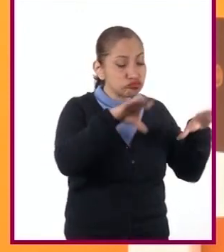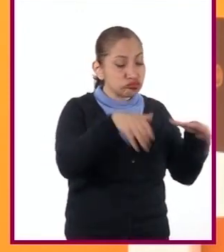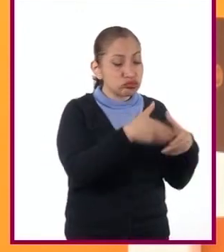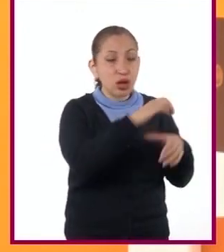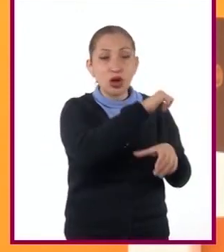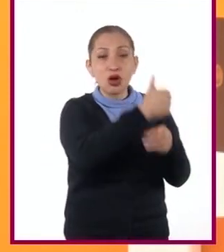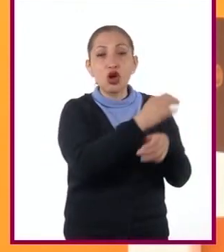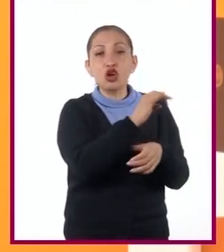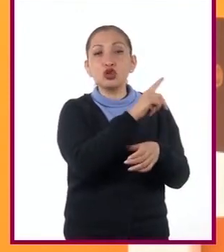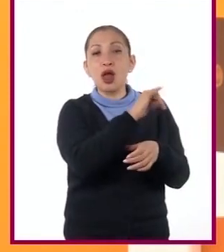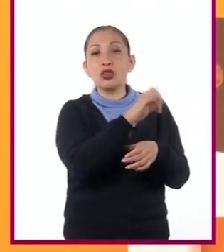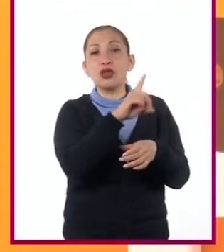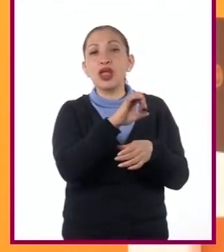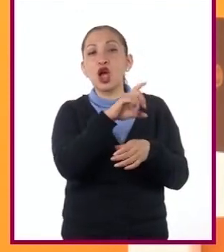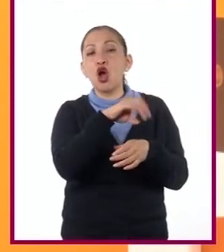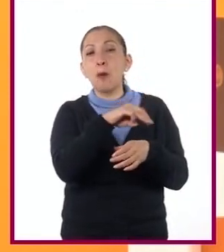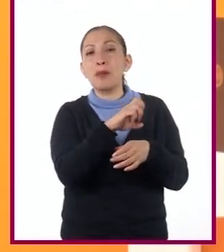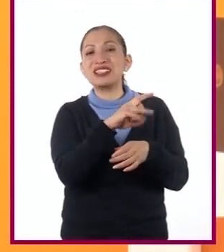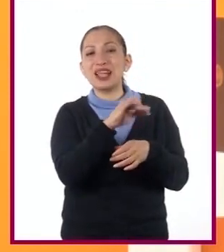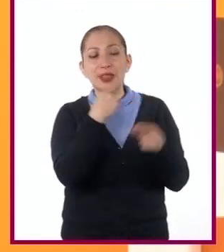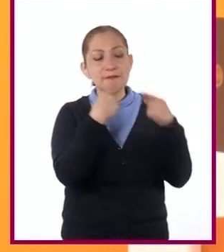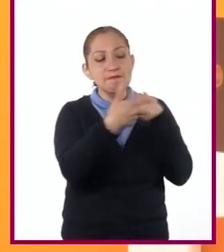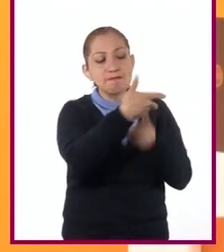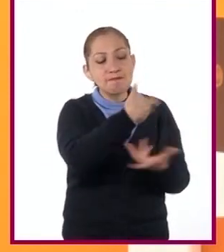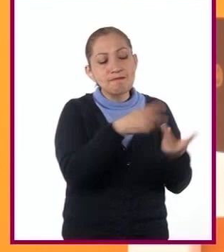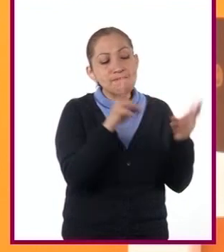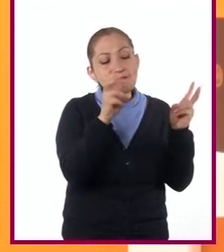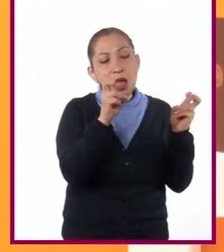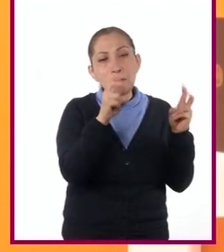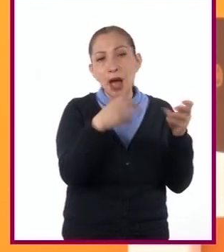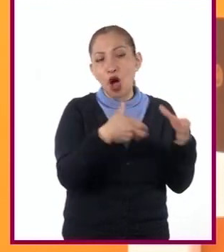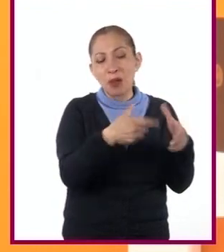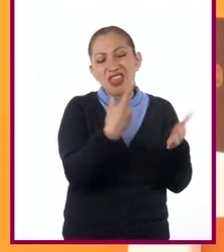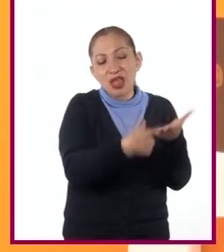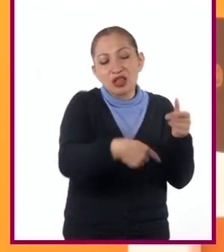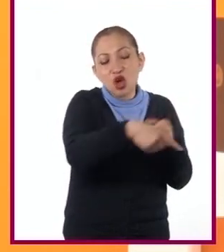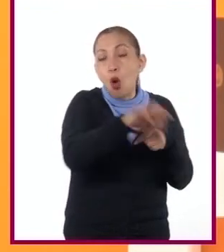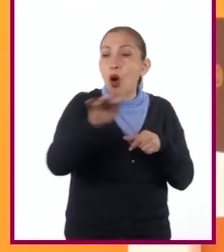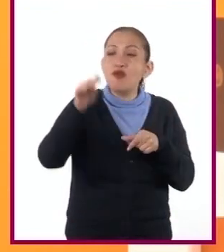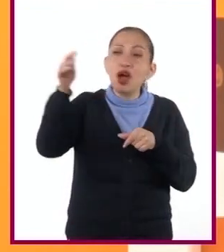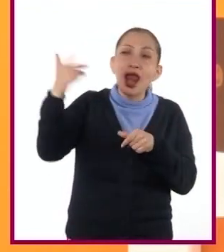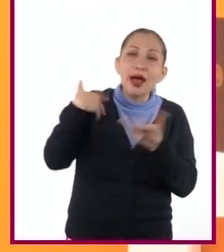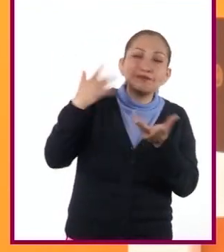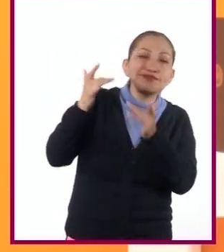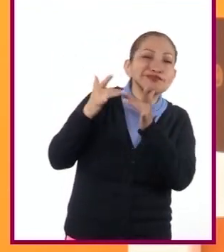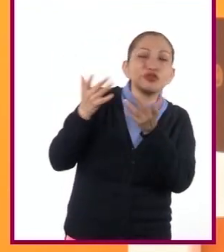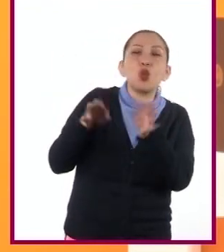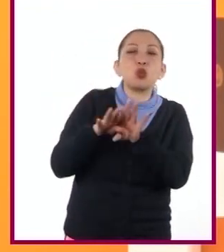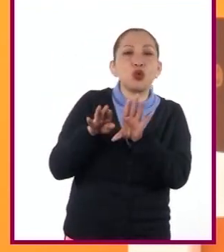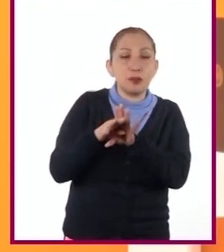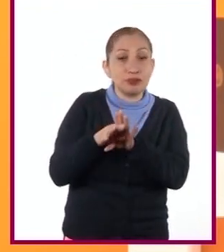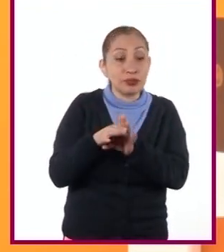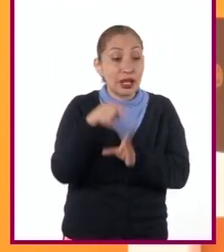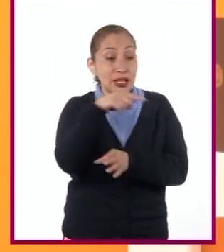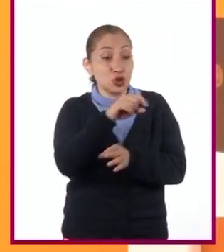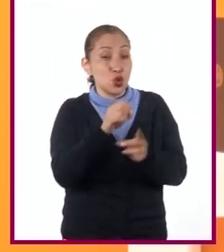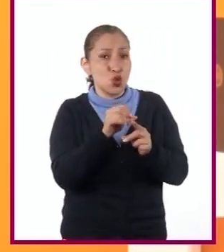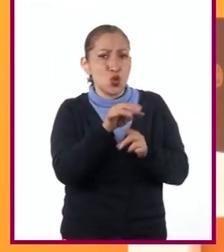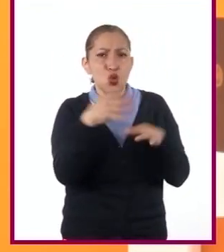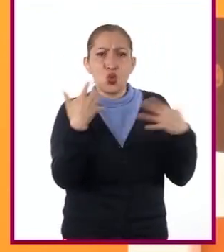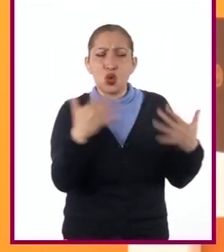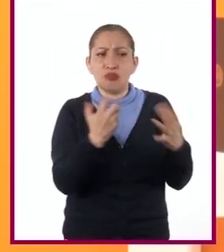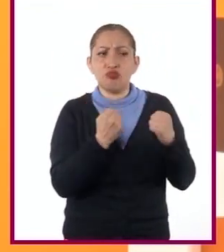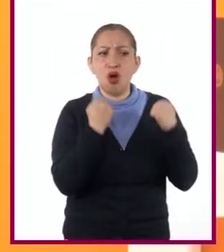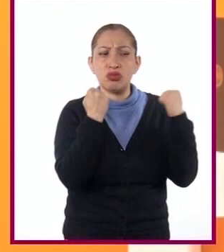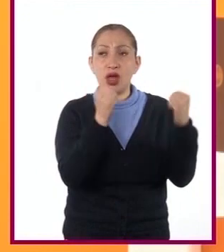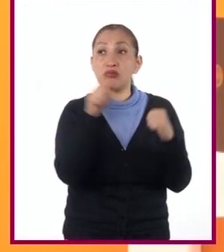Consulado de Comerciantes, donde deliberaban asuntos comerciales internos y externos a la colonia. Y sus influencias